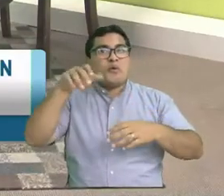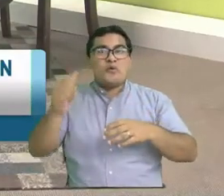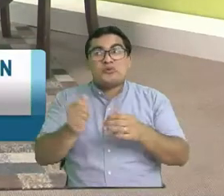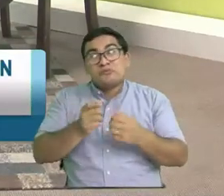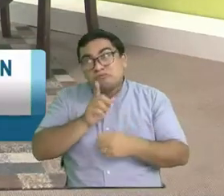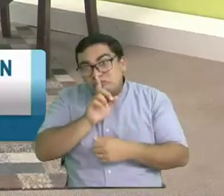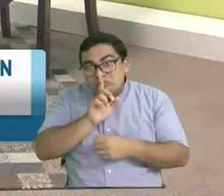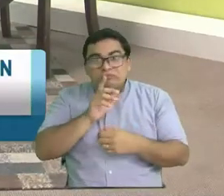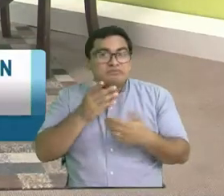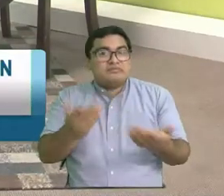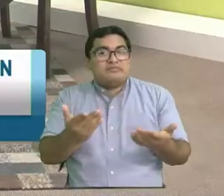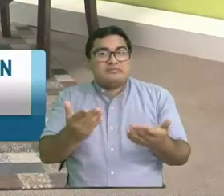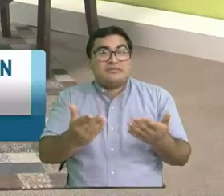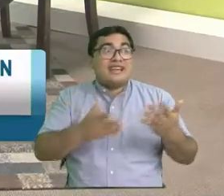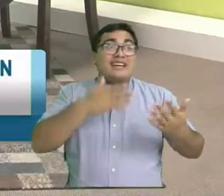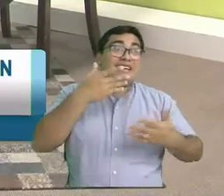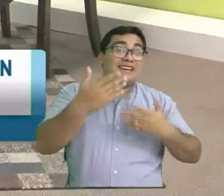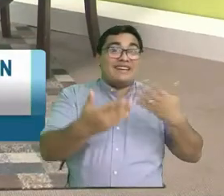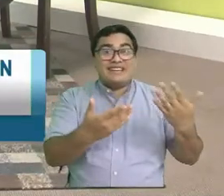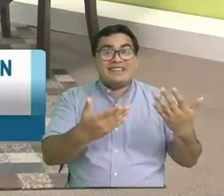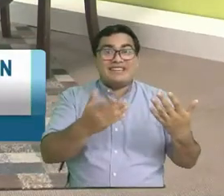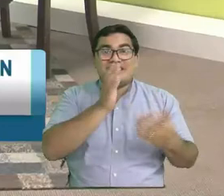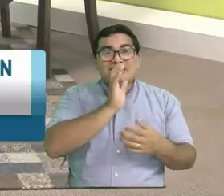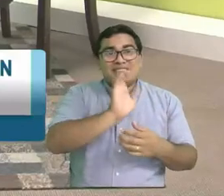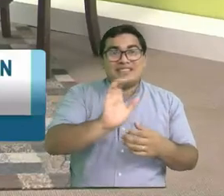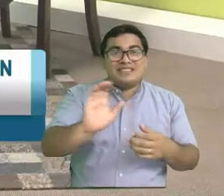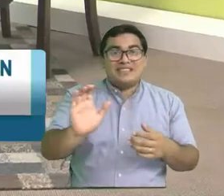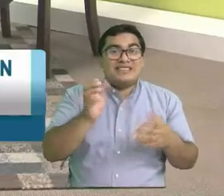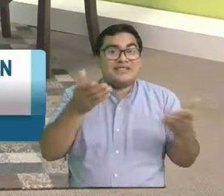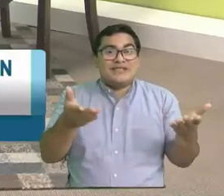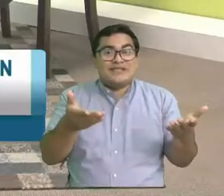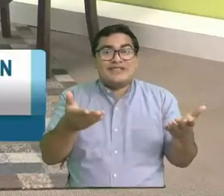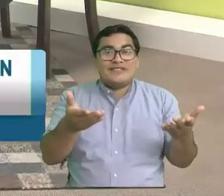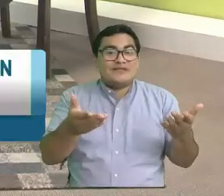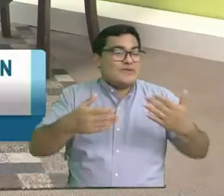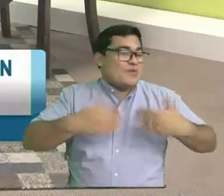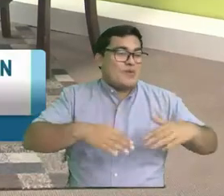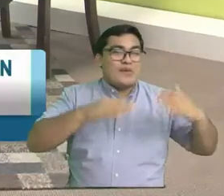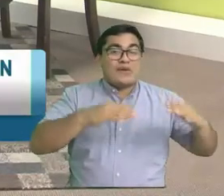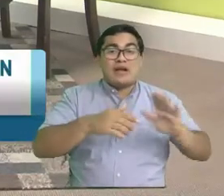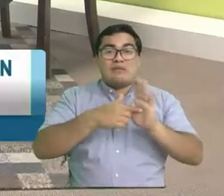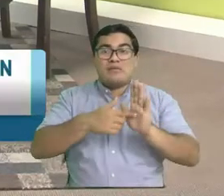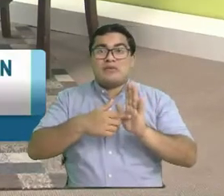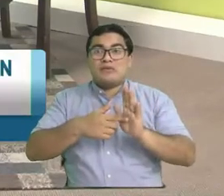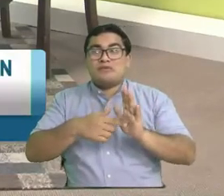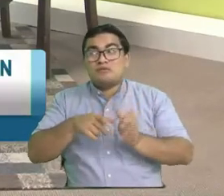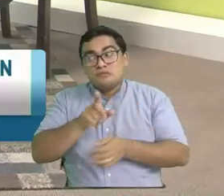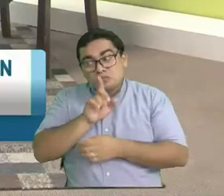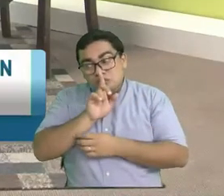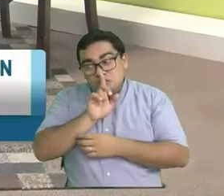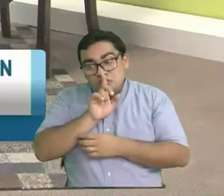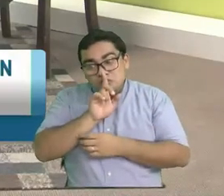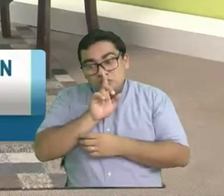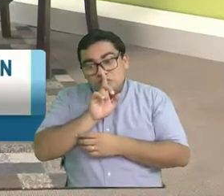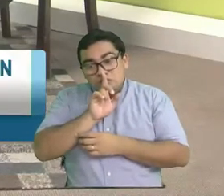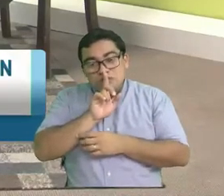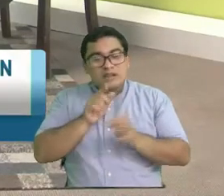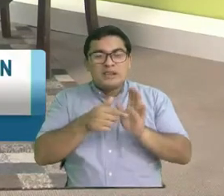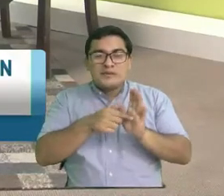extrovertidos. Correcto. Entonces, los introvertidos son los niños tímidos, que cuando usted los coloca en un grupo de niños de su